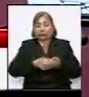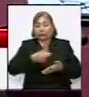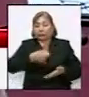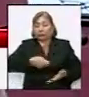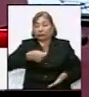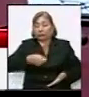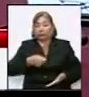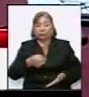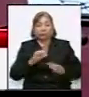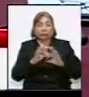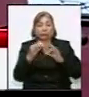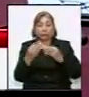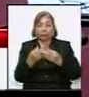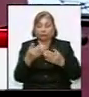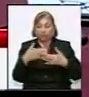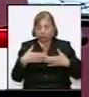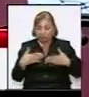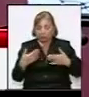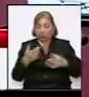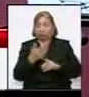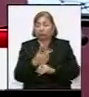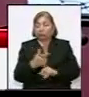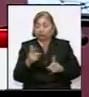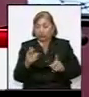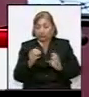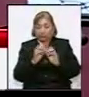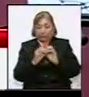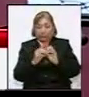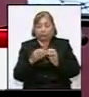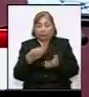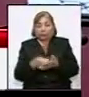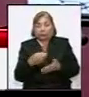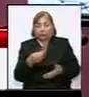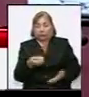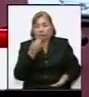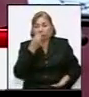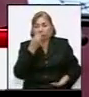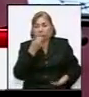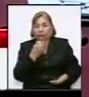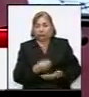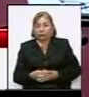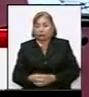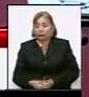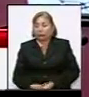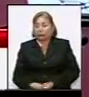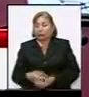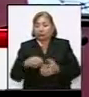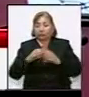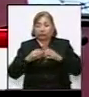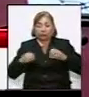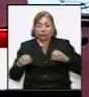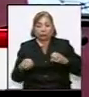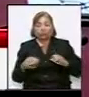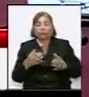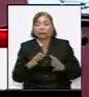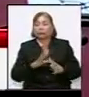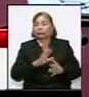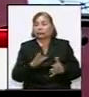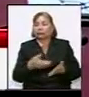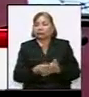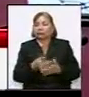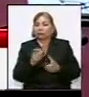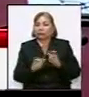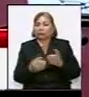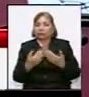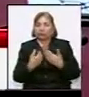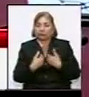puedan recobrar la libertad previa cancelación de la reparación civil y la deuda alimentaria impaga excluyéndose por completo los casos que la